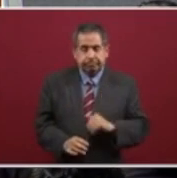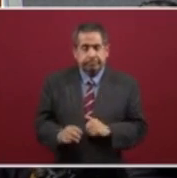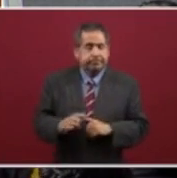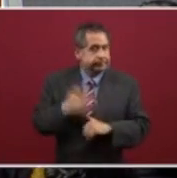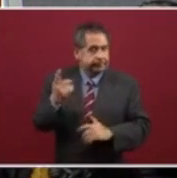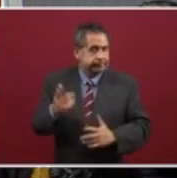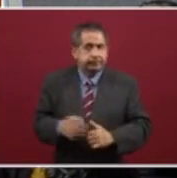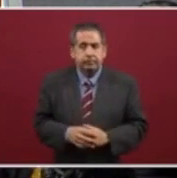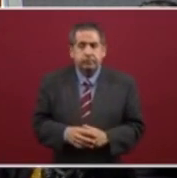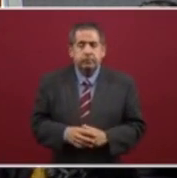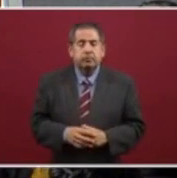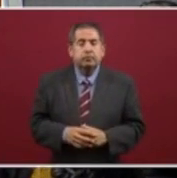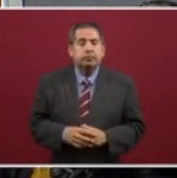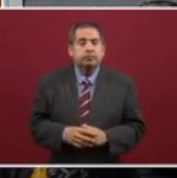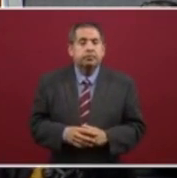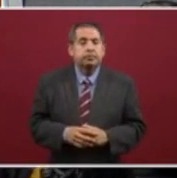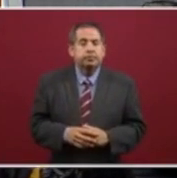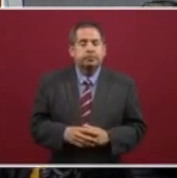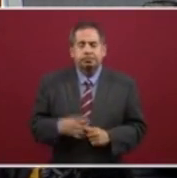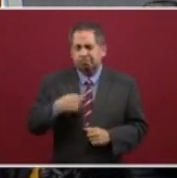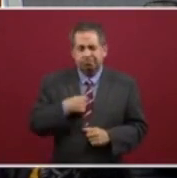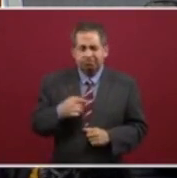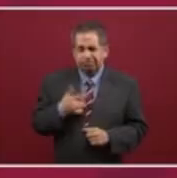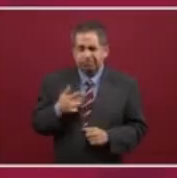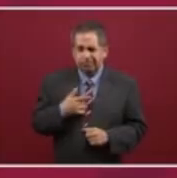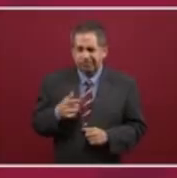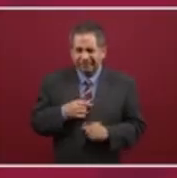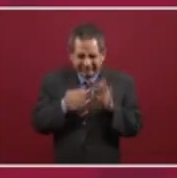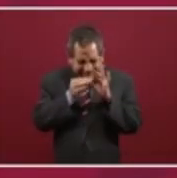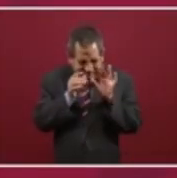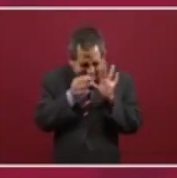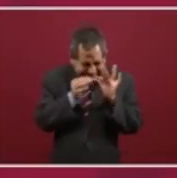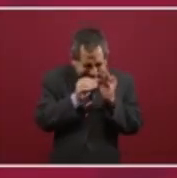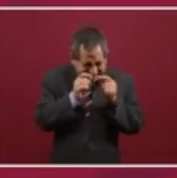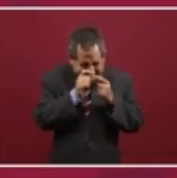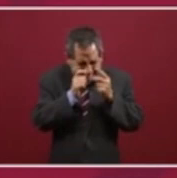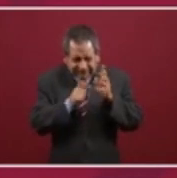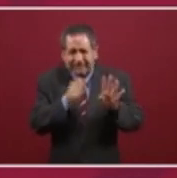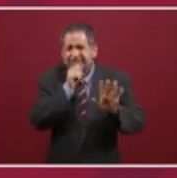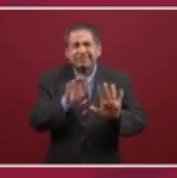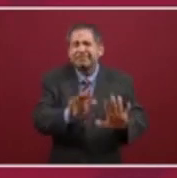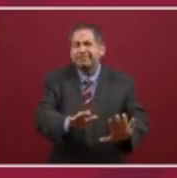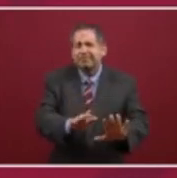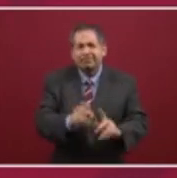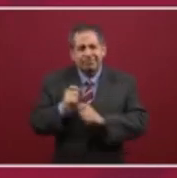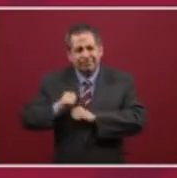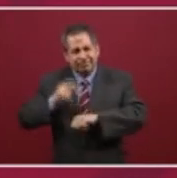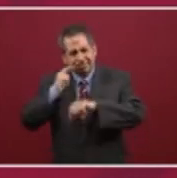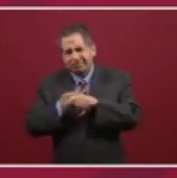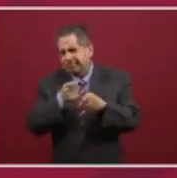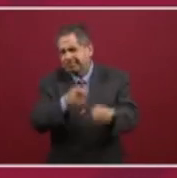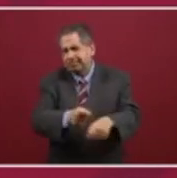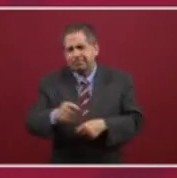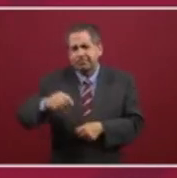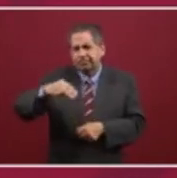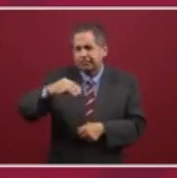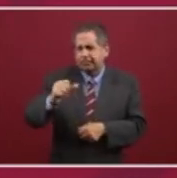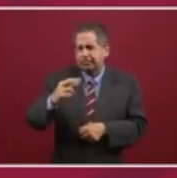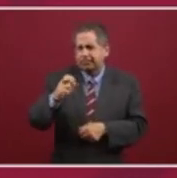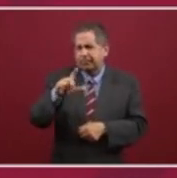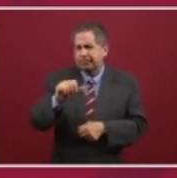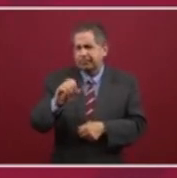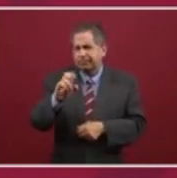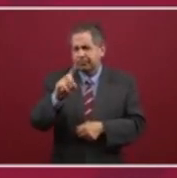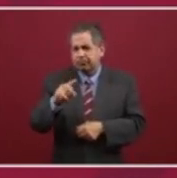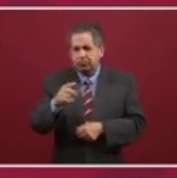porque yo no estoy en los detalles, eso es Marcelo, él debe, bueno,